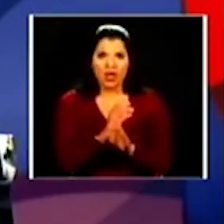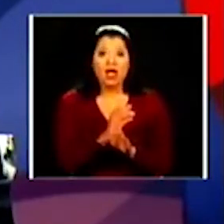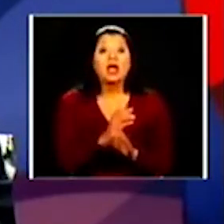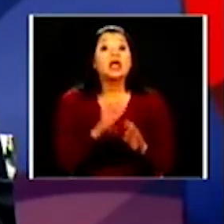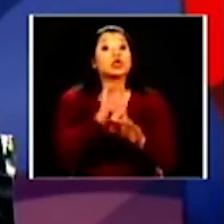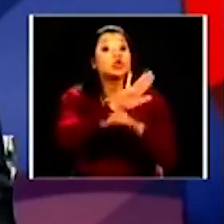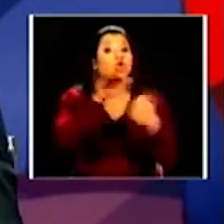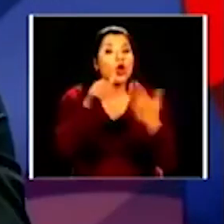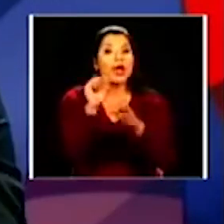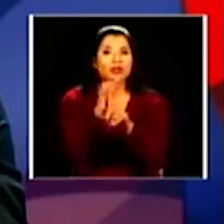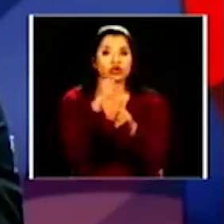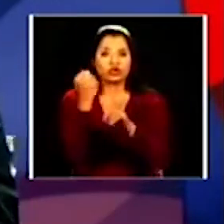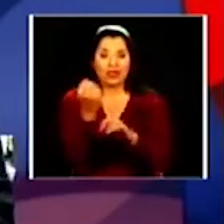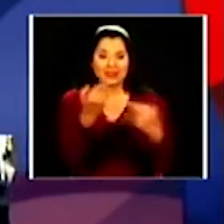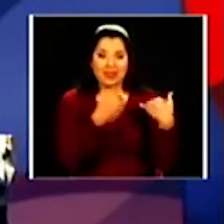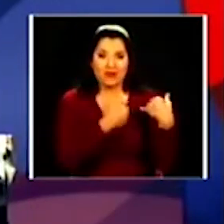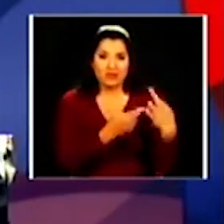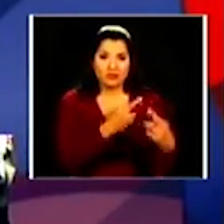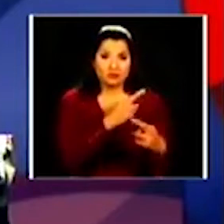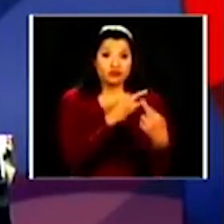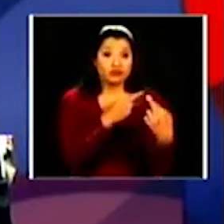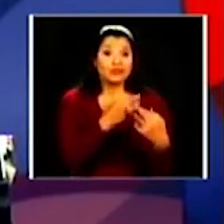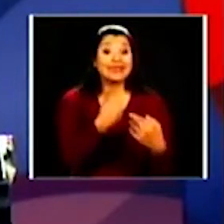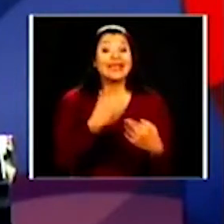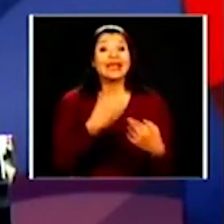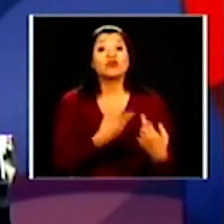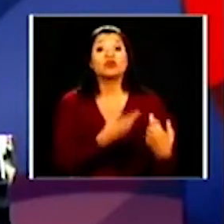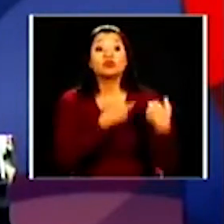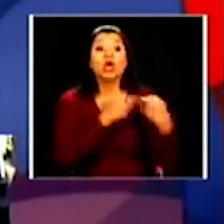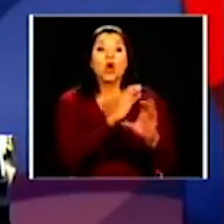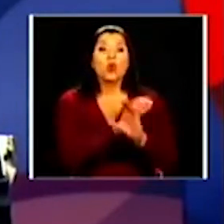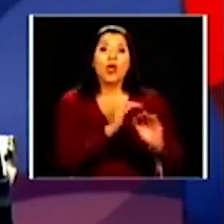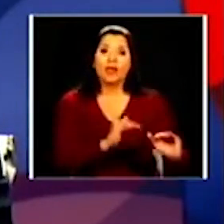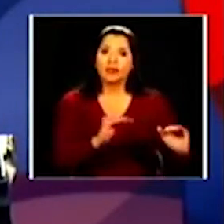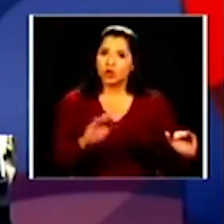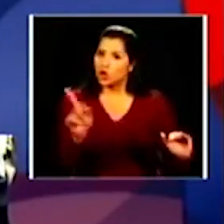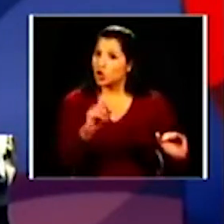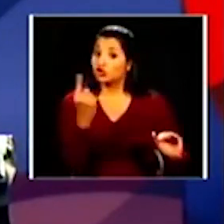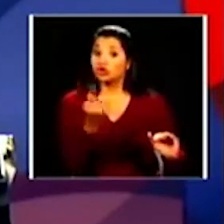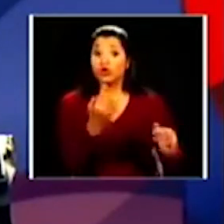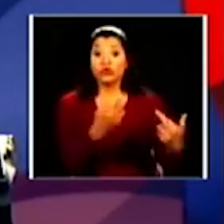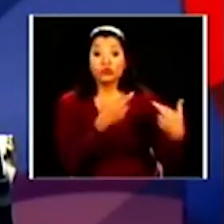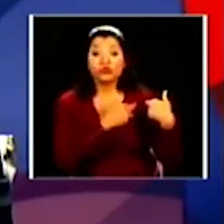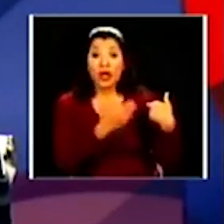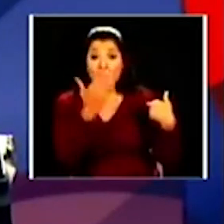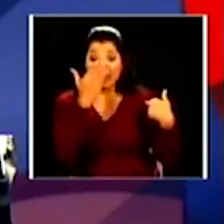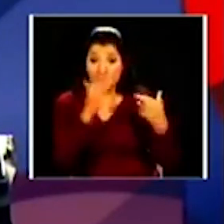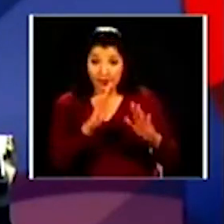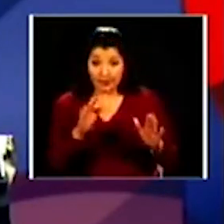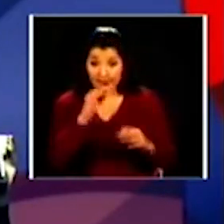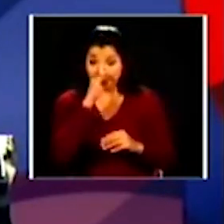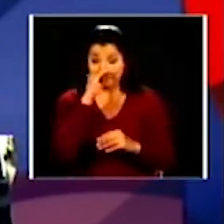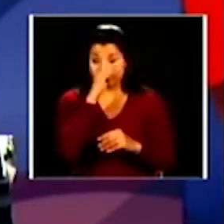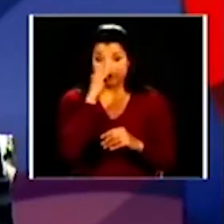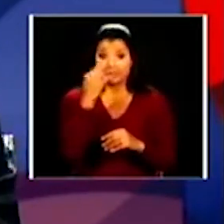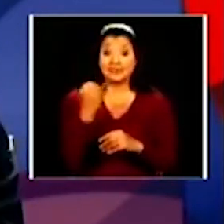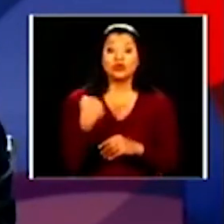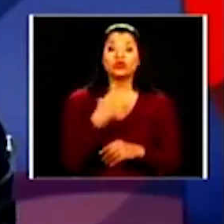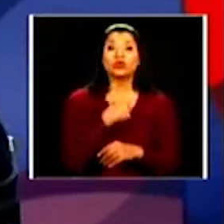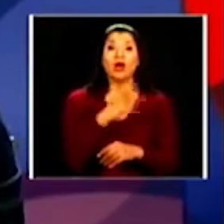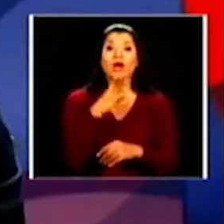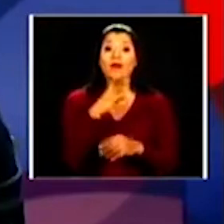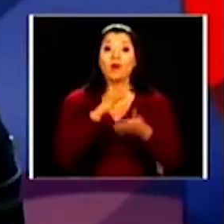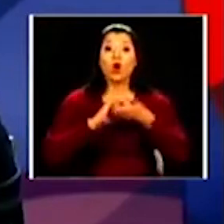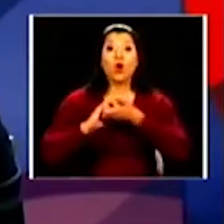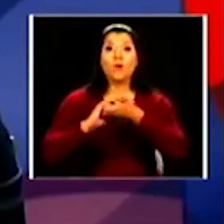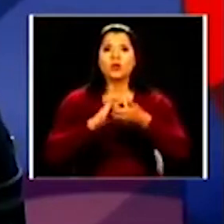sociedad, no recae exclusivamente en las madres. Es un plan concreto. Si habláramos de cooperación internacional, a mí me gustaría